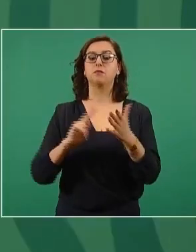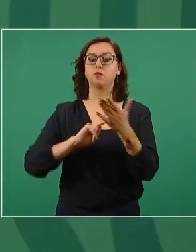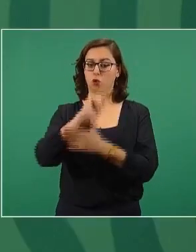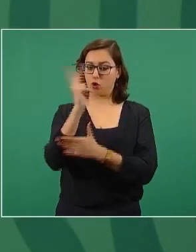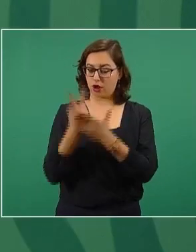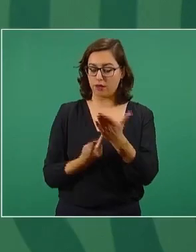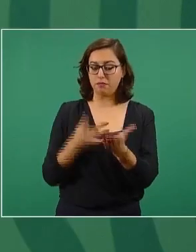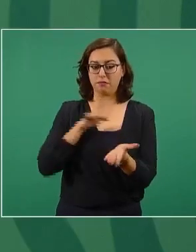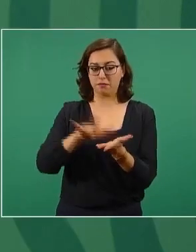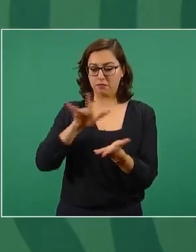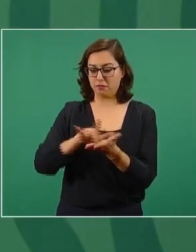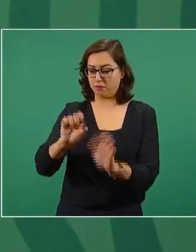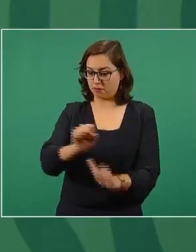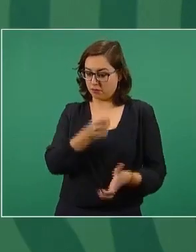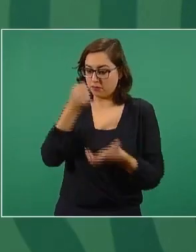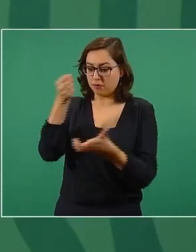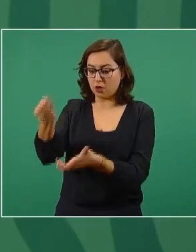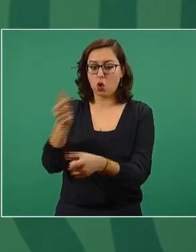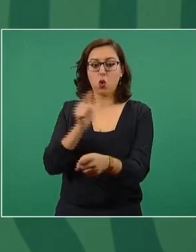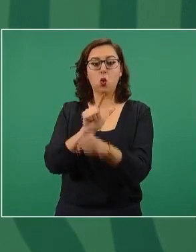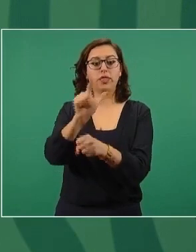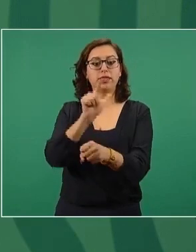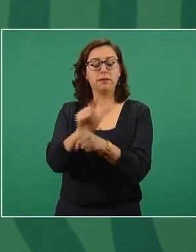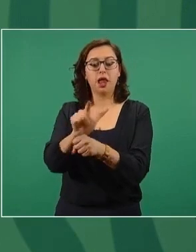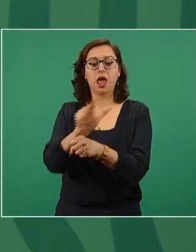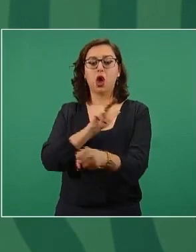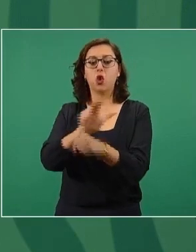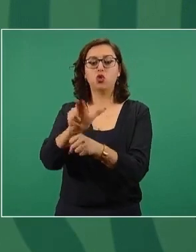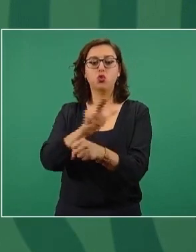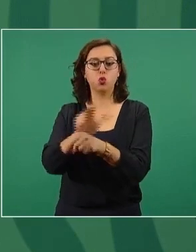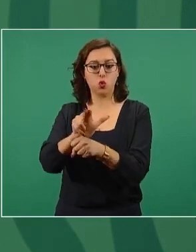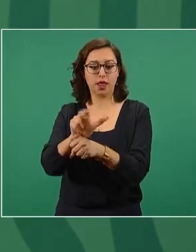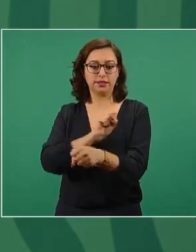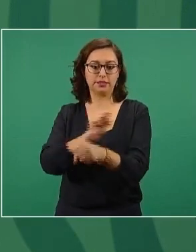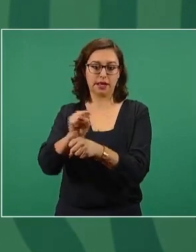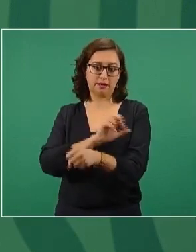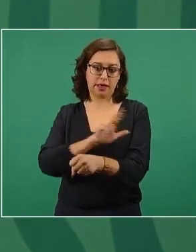en Guatemala, Honduras y El Salvador